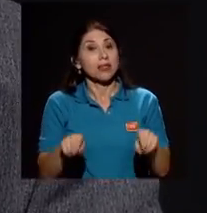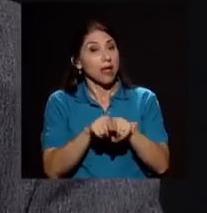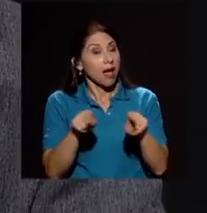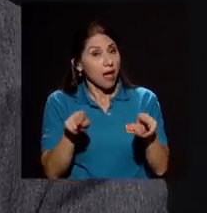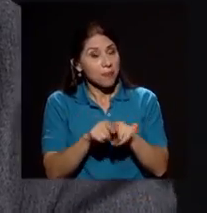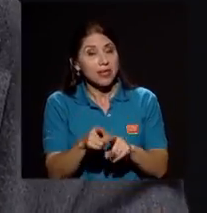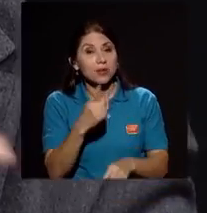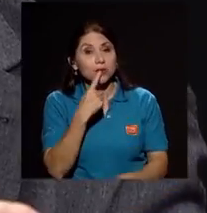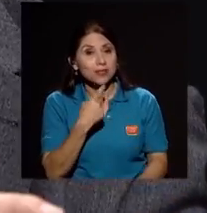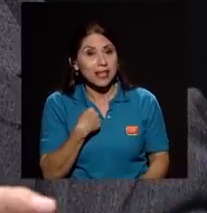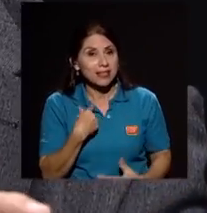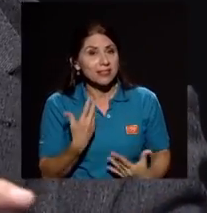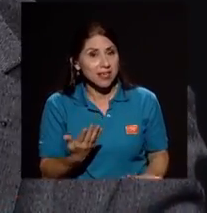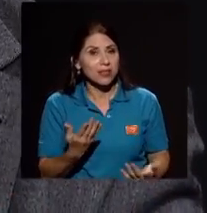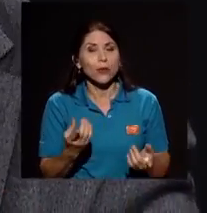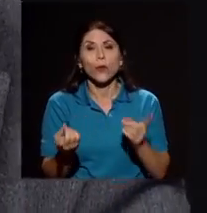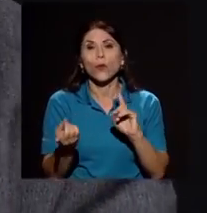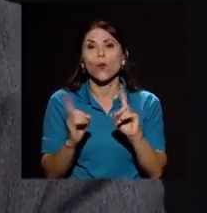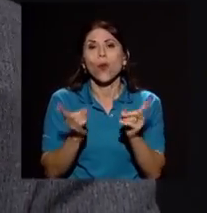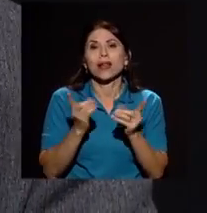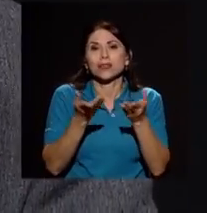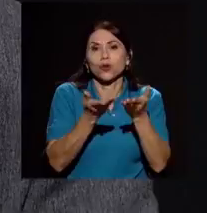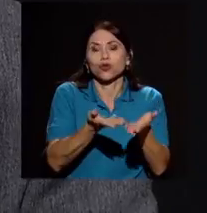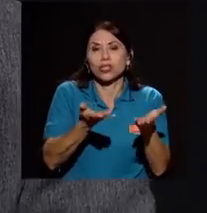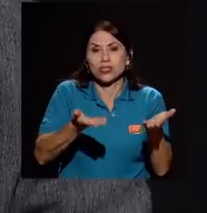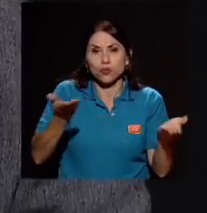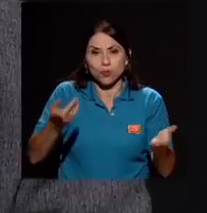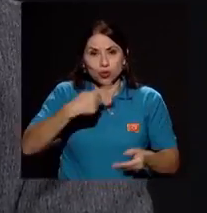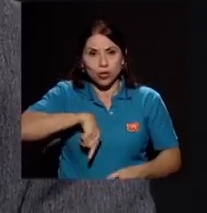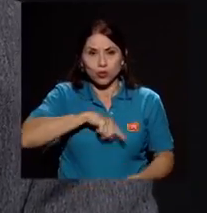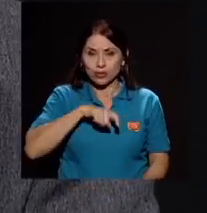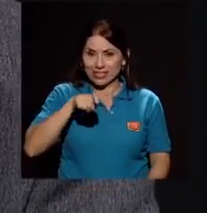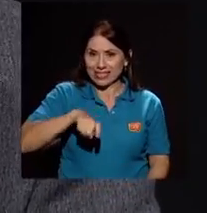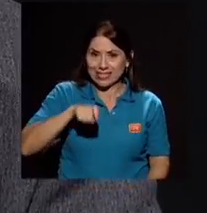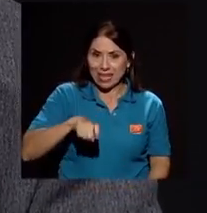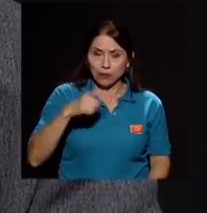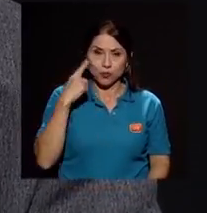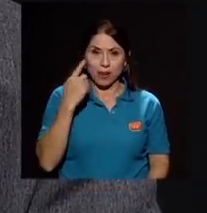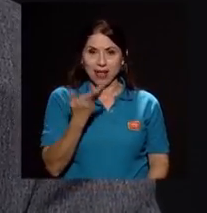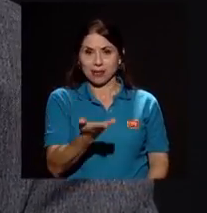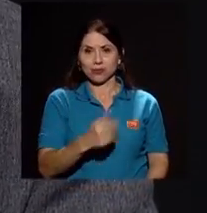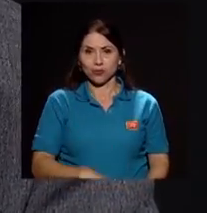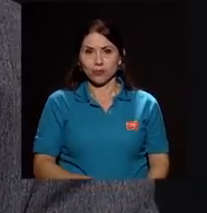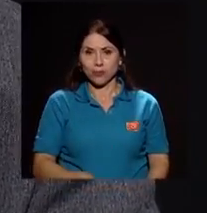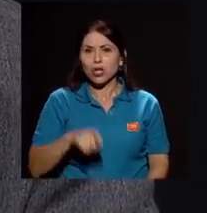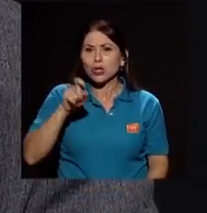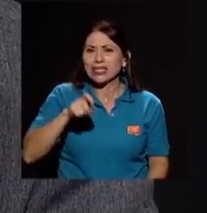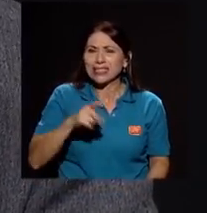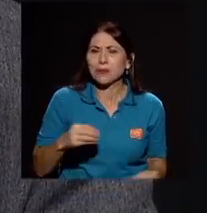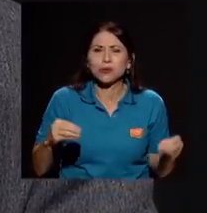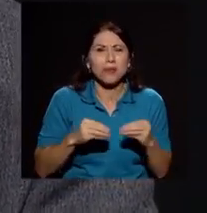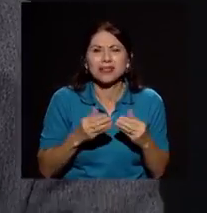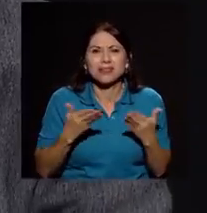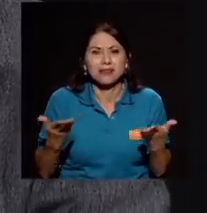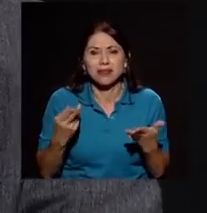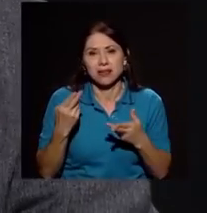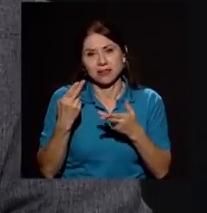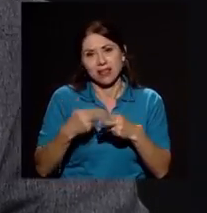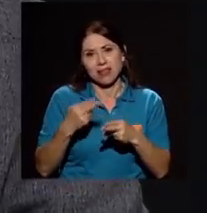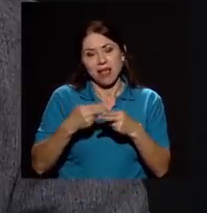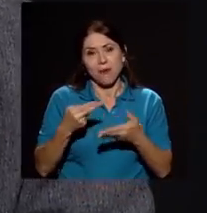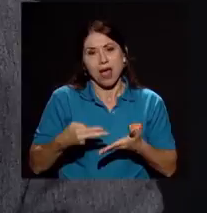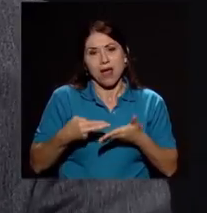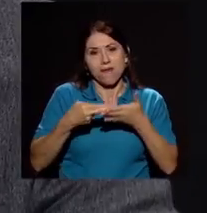mismo tiempo cuáles son los insumos que requiere por eso y los insumos que más requerimos para eso se llama el recurso humano y